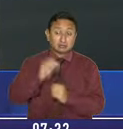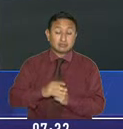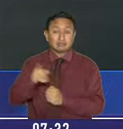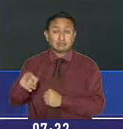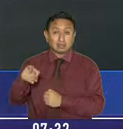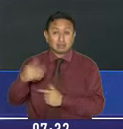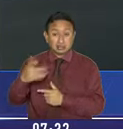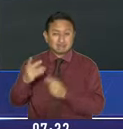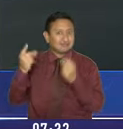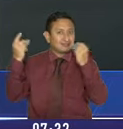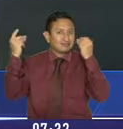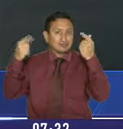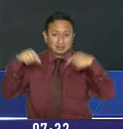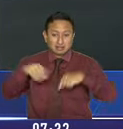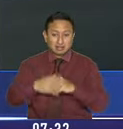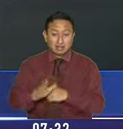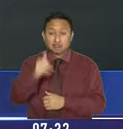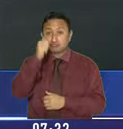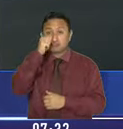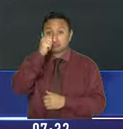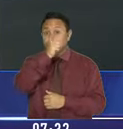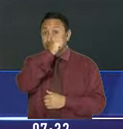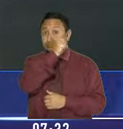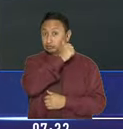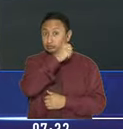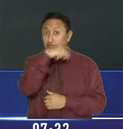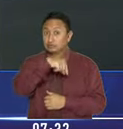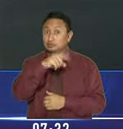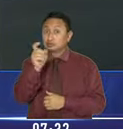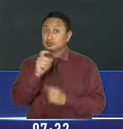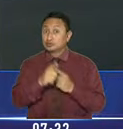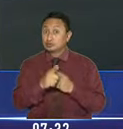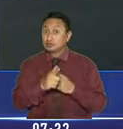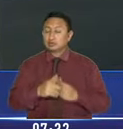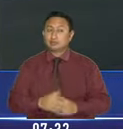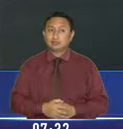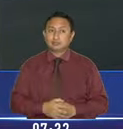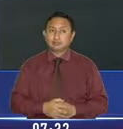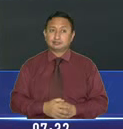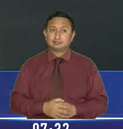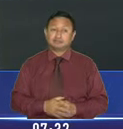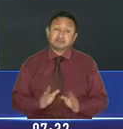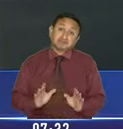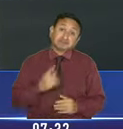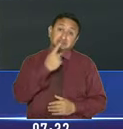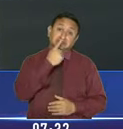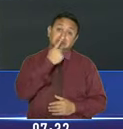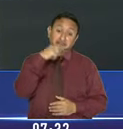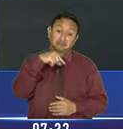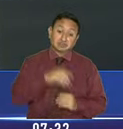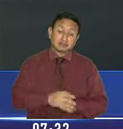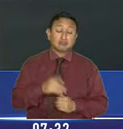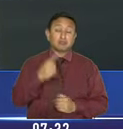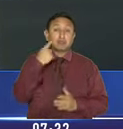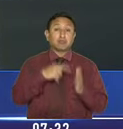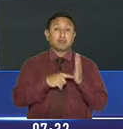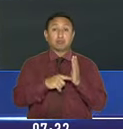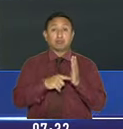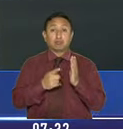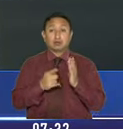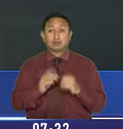operación porque se lo necesita de manera urgente. Ahora sí sería interesante que las autoridades de salud, en este caso hay que recordar que la salud pública en el Ecuador